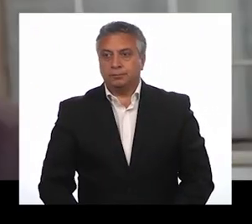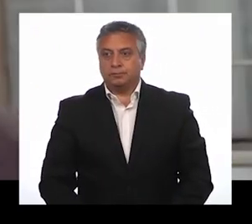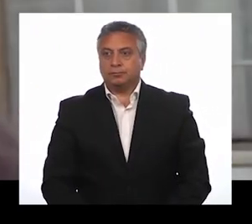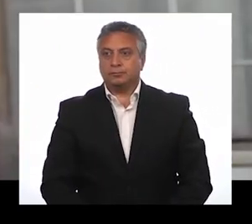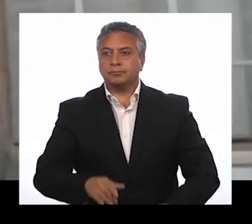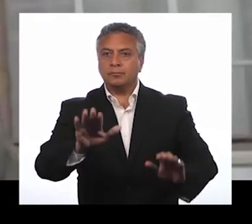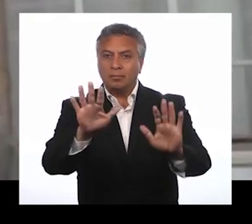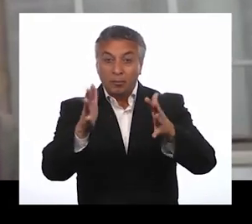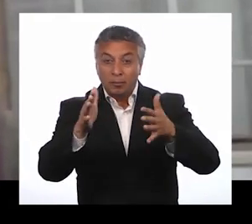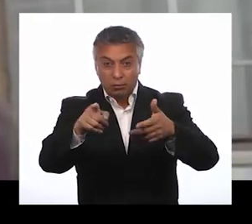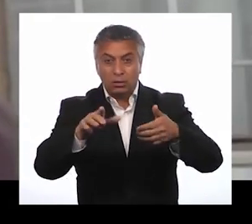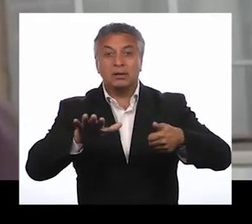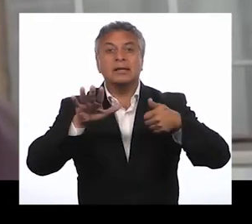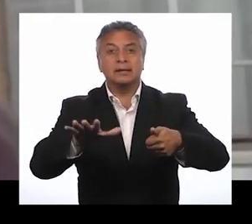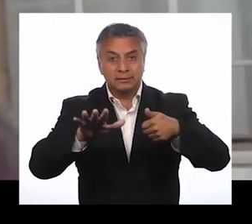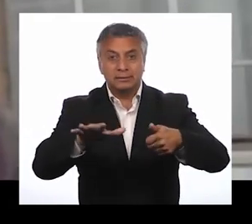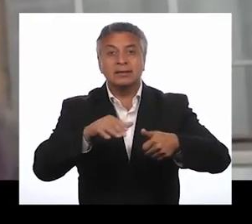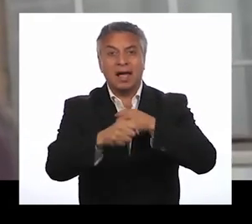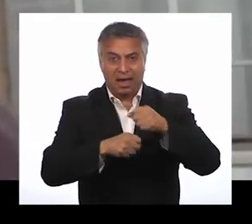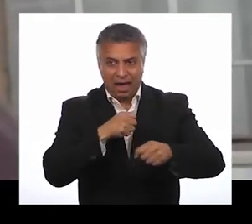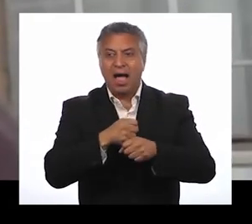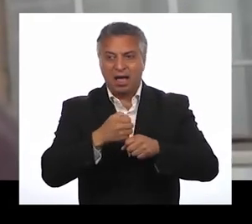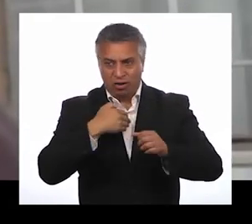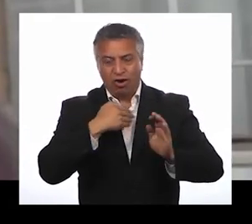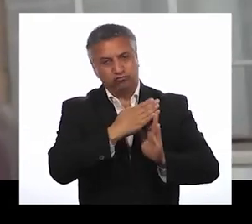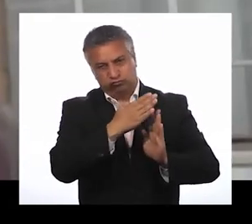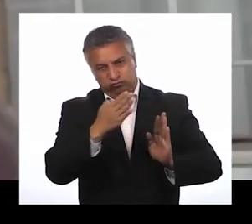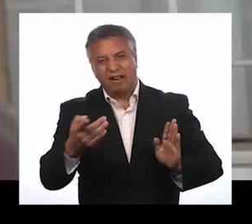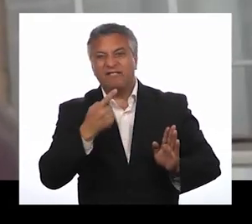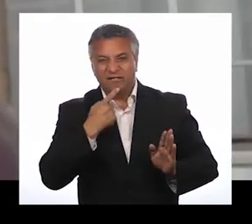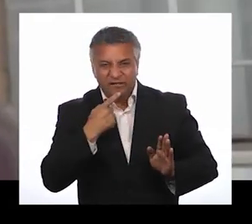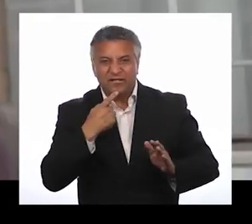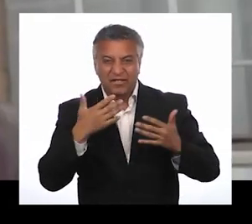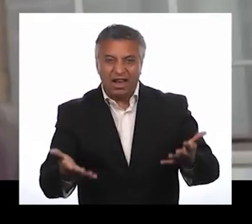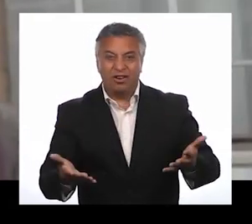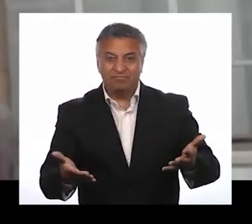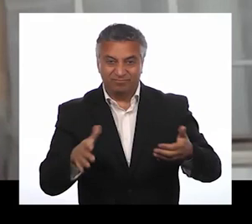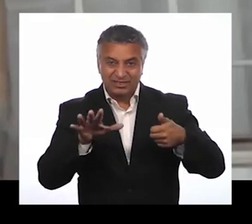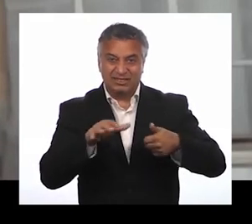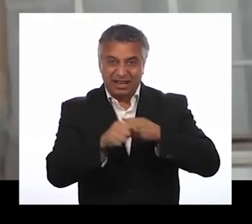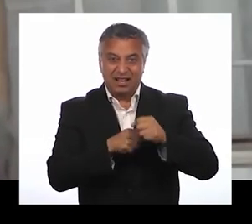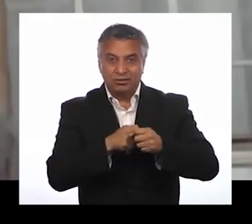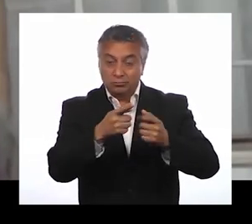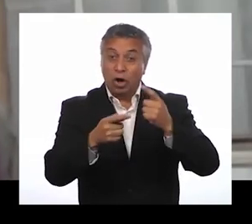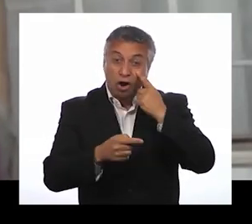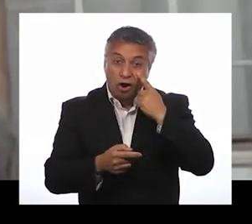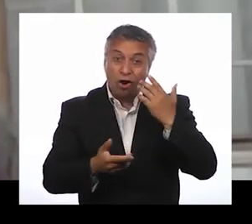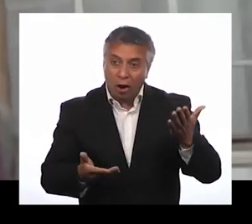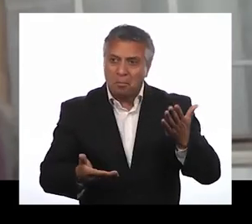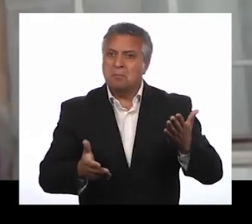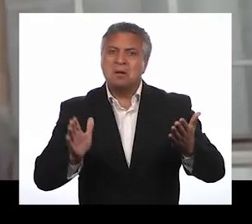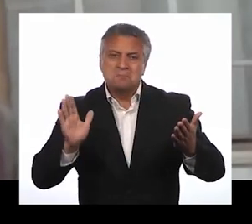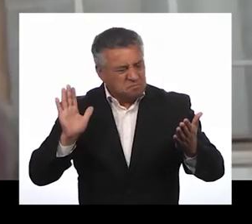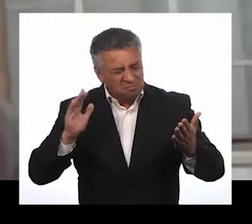En mi infancia han sido 16 años, que igual he pasado hartas cosas feas. El ojo es una de ellas. Pero como sea, igual